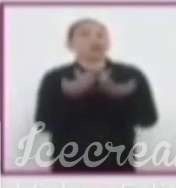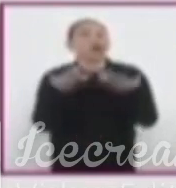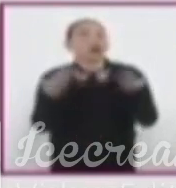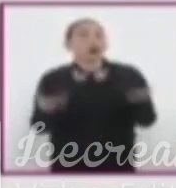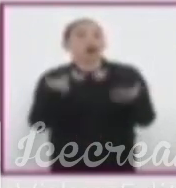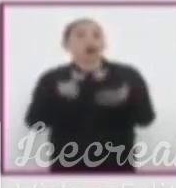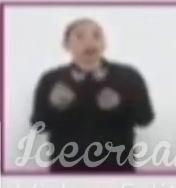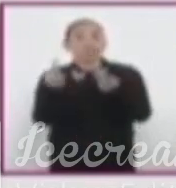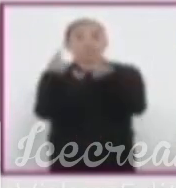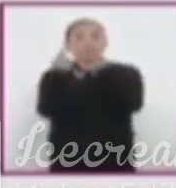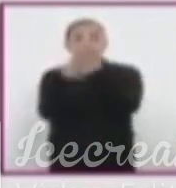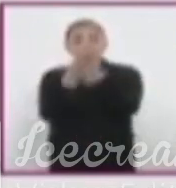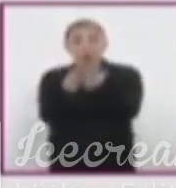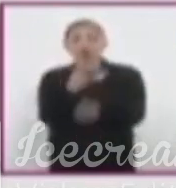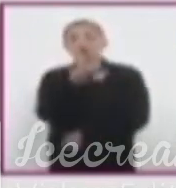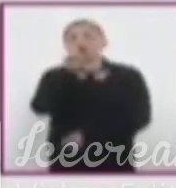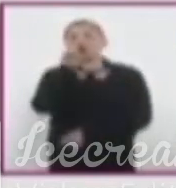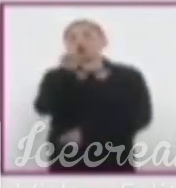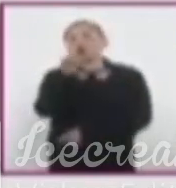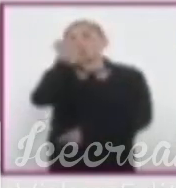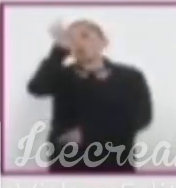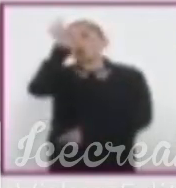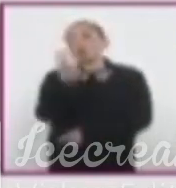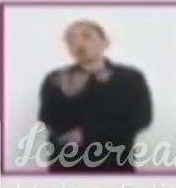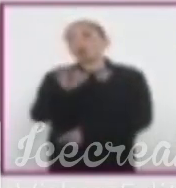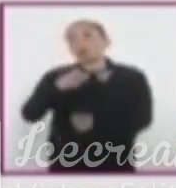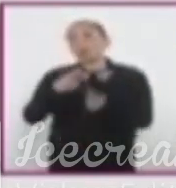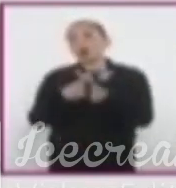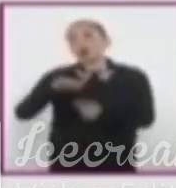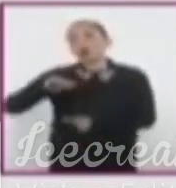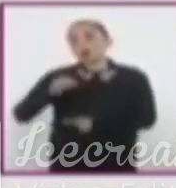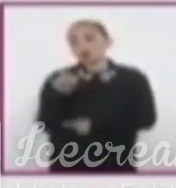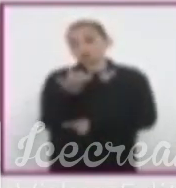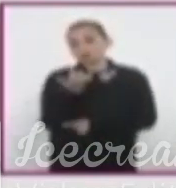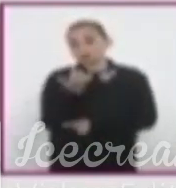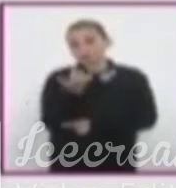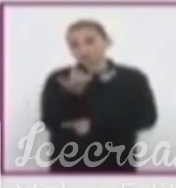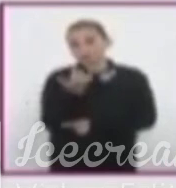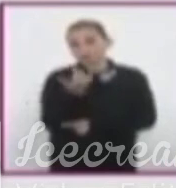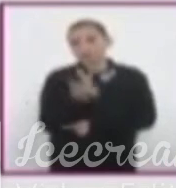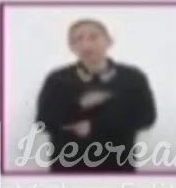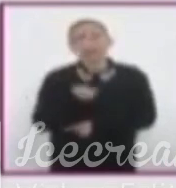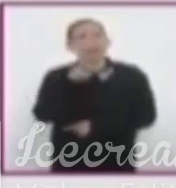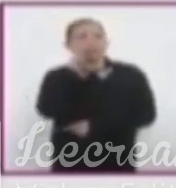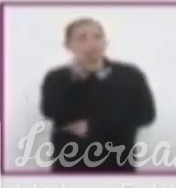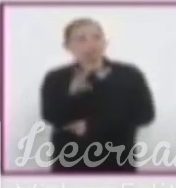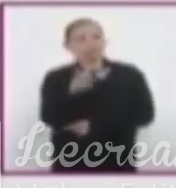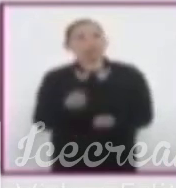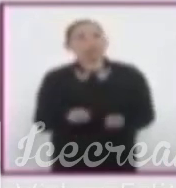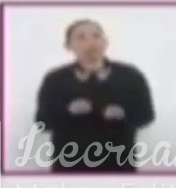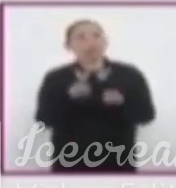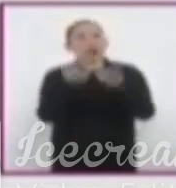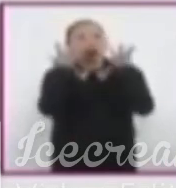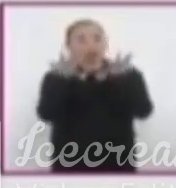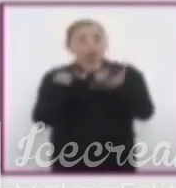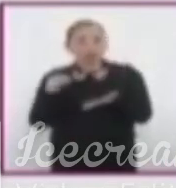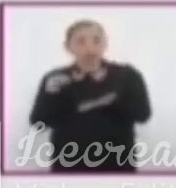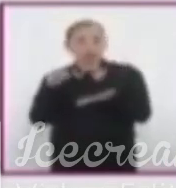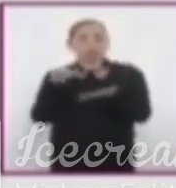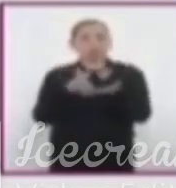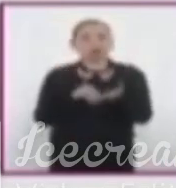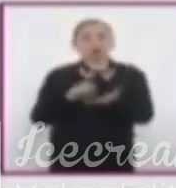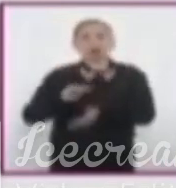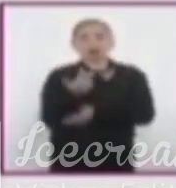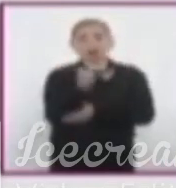que multiplicar el 1% por 12. De esta manera, obtendremos la cantidad que representa